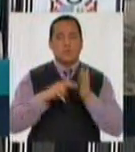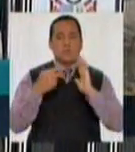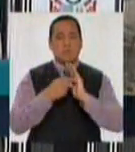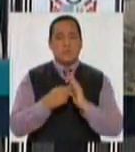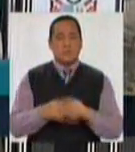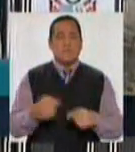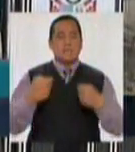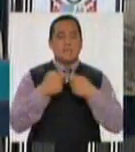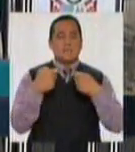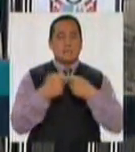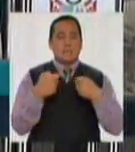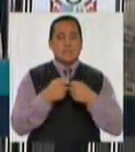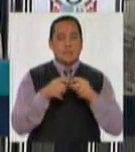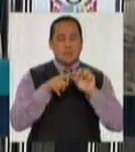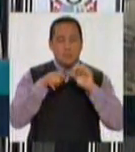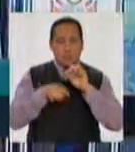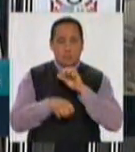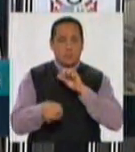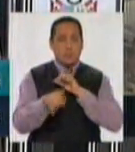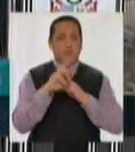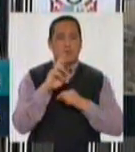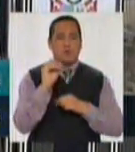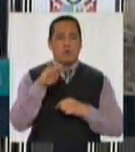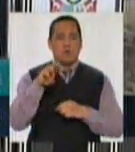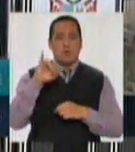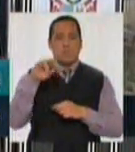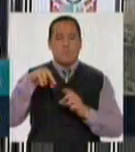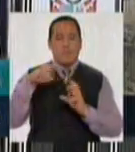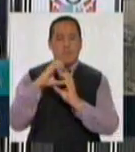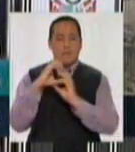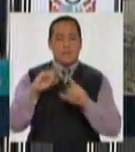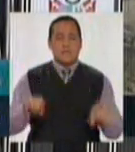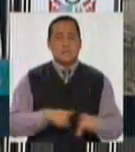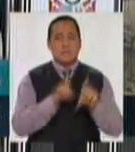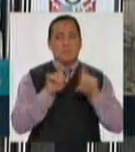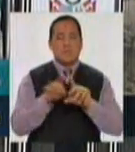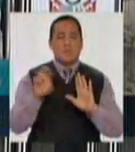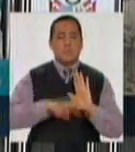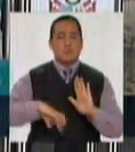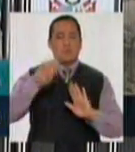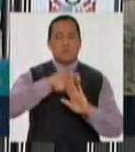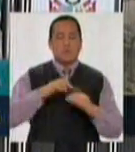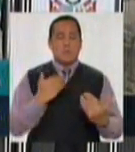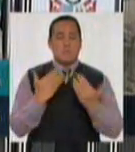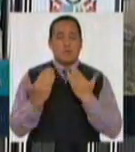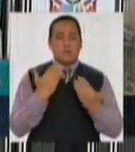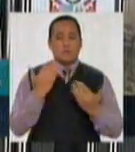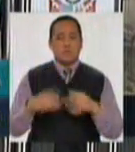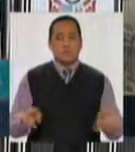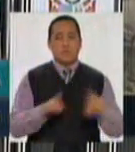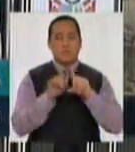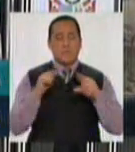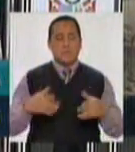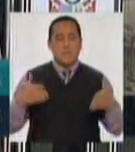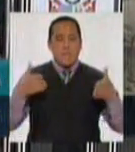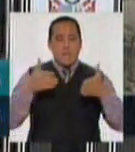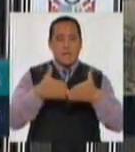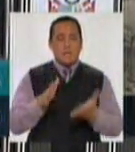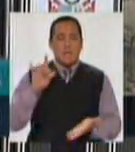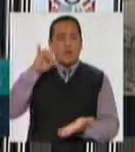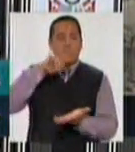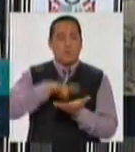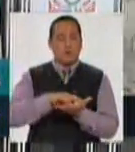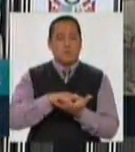banda ancha, fibra óptica, roaming, y en los cuales, y también proyectos de modernización de puertos y